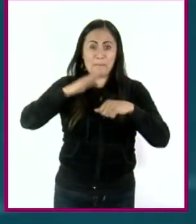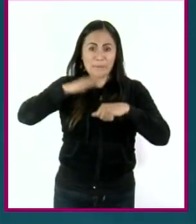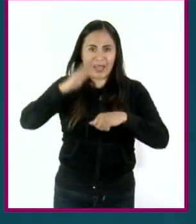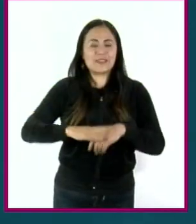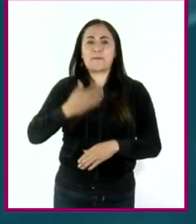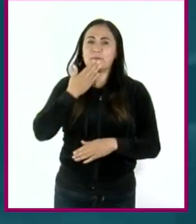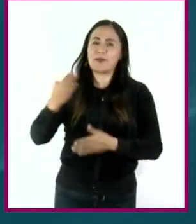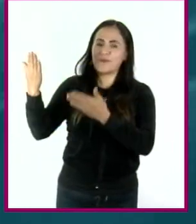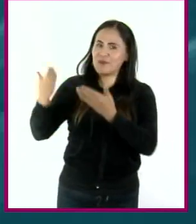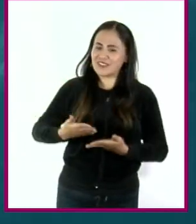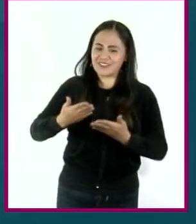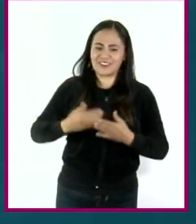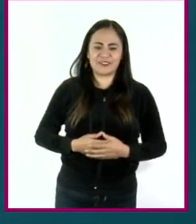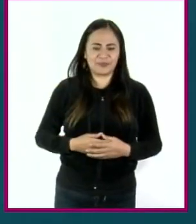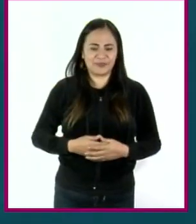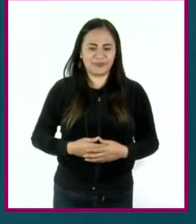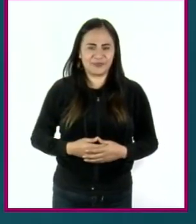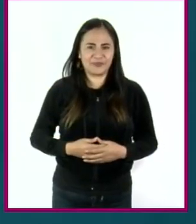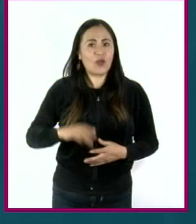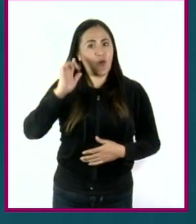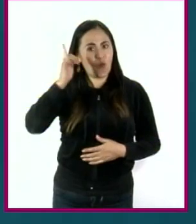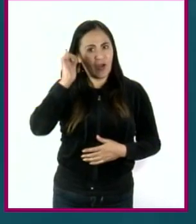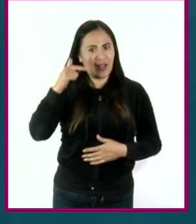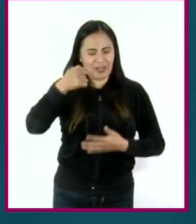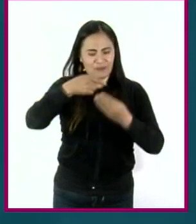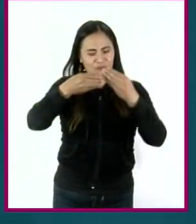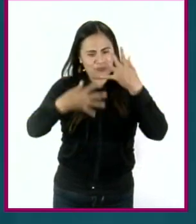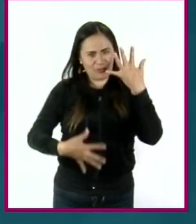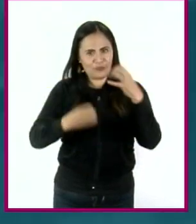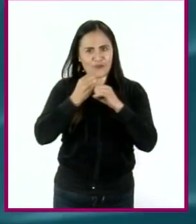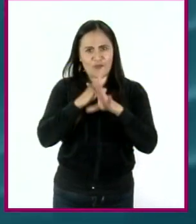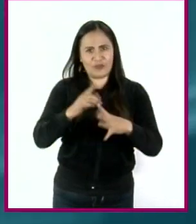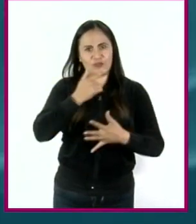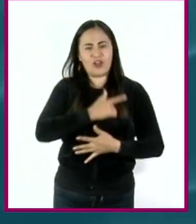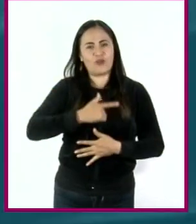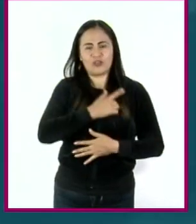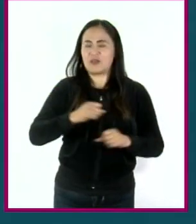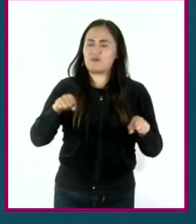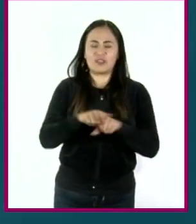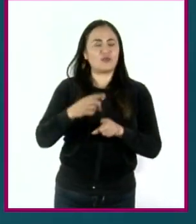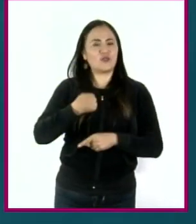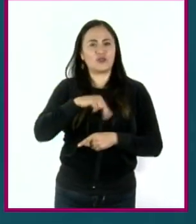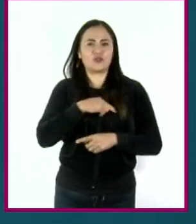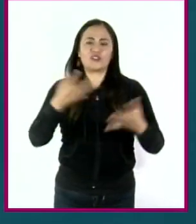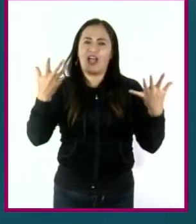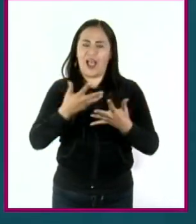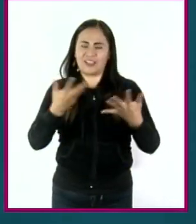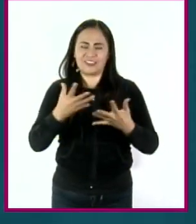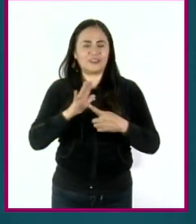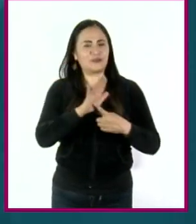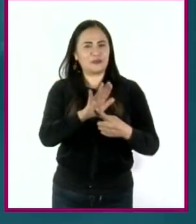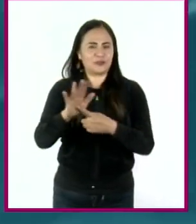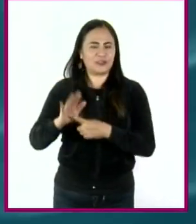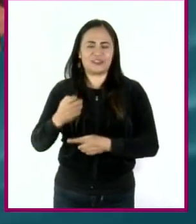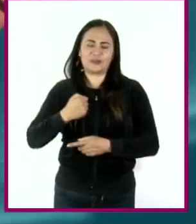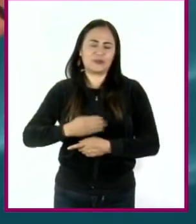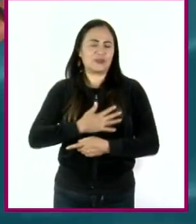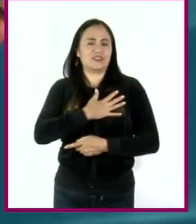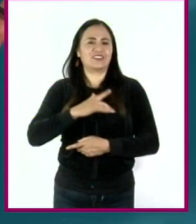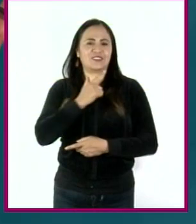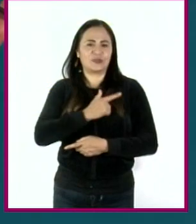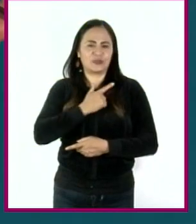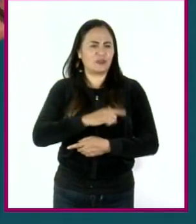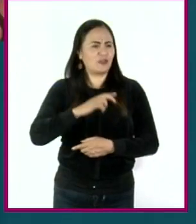más cordial bienvenida. Esperamos que disfruten los contenidos así como nosotros disfrutamos haciéndolos para ustedes. Oye